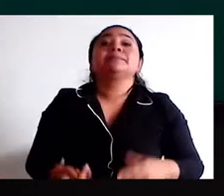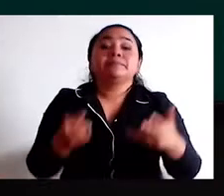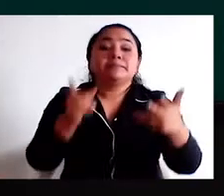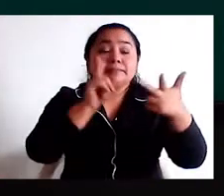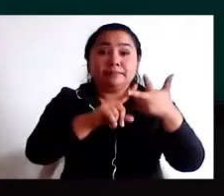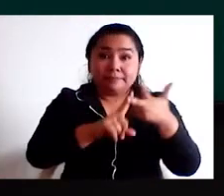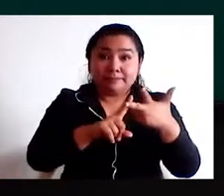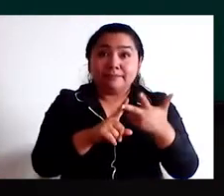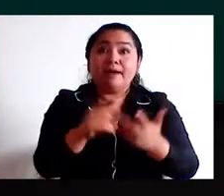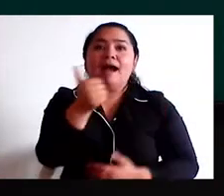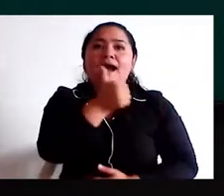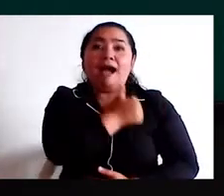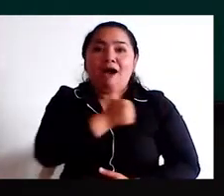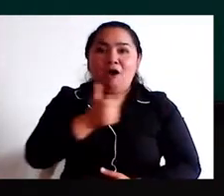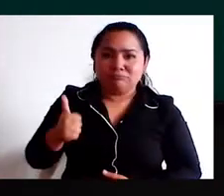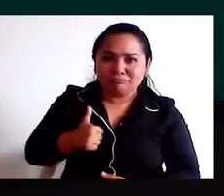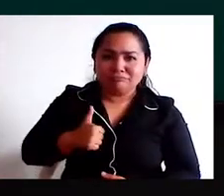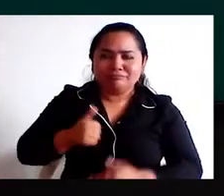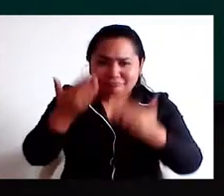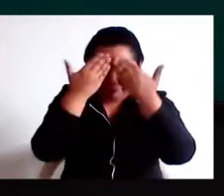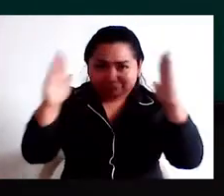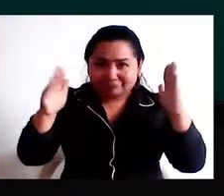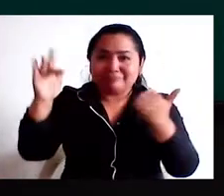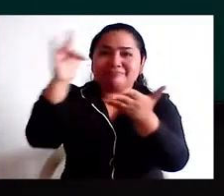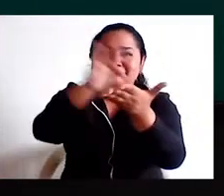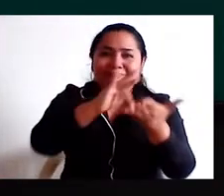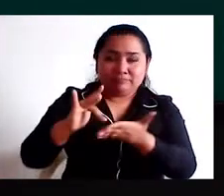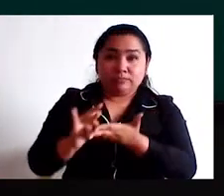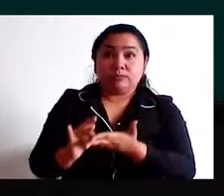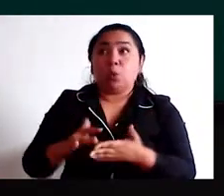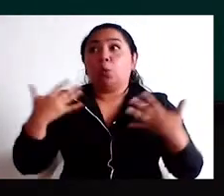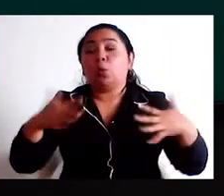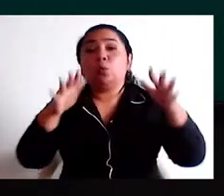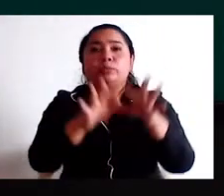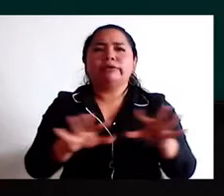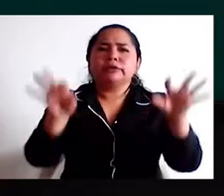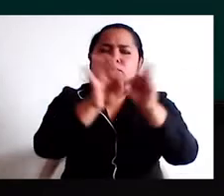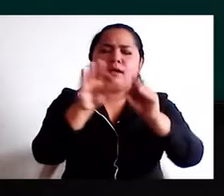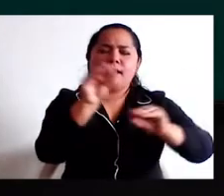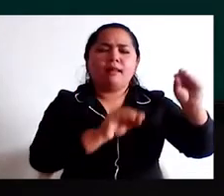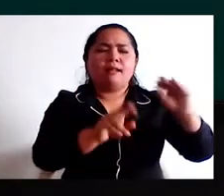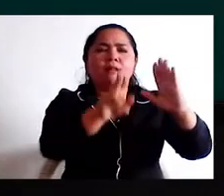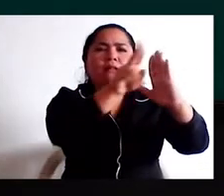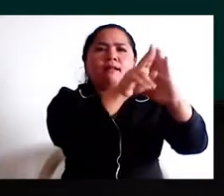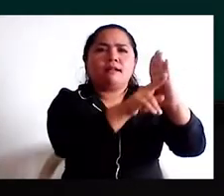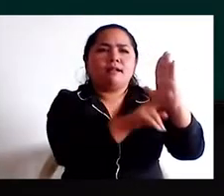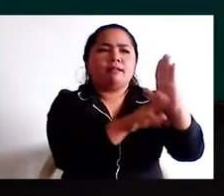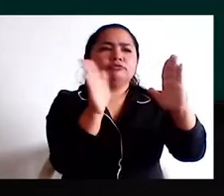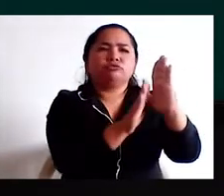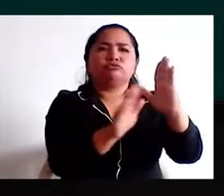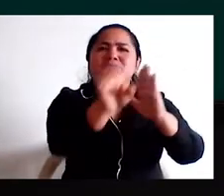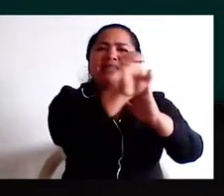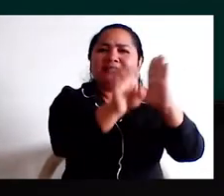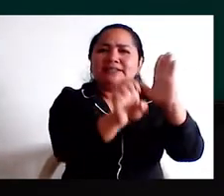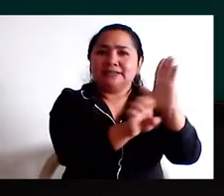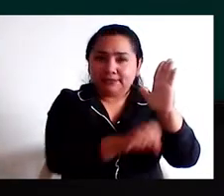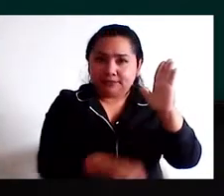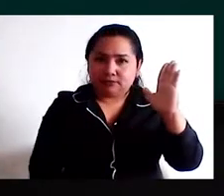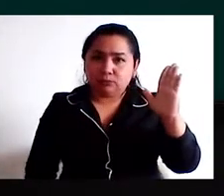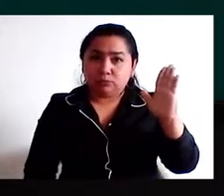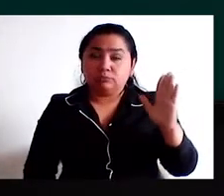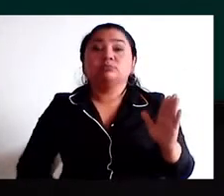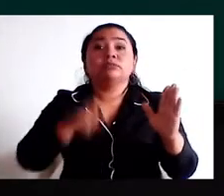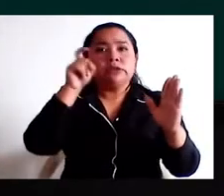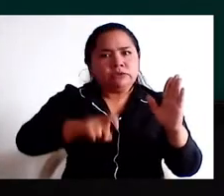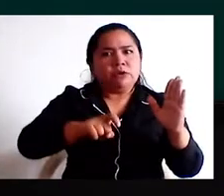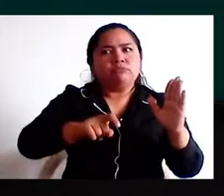dimensión se denomina autonomía democracia y construcción participativa es necesario llevar a cabo la reglamentación establecida en el estatuto general